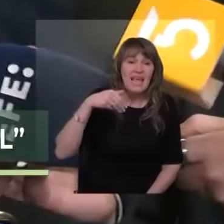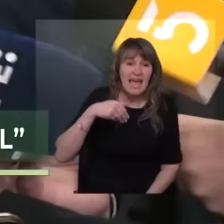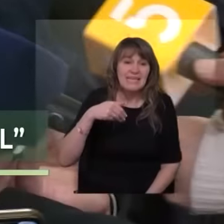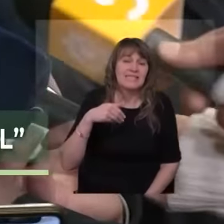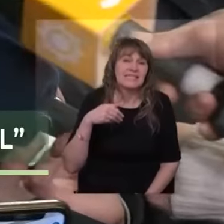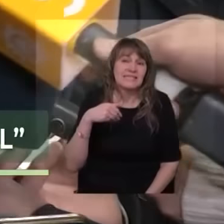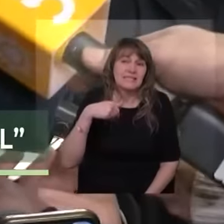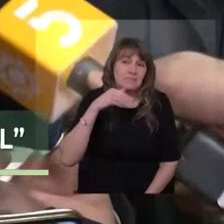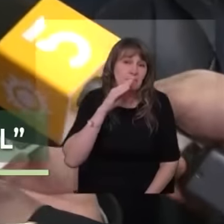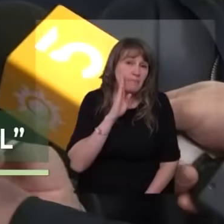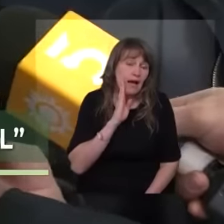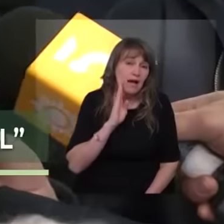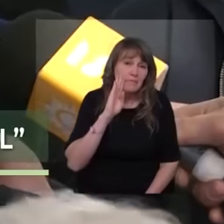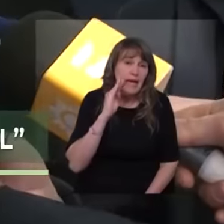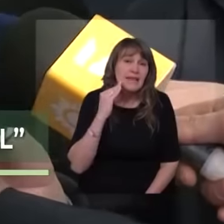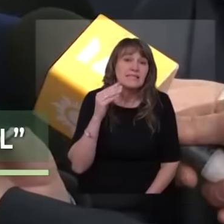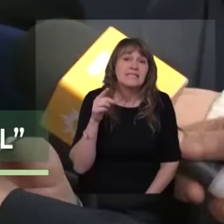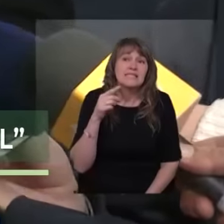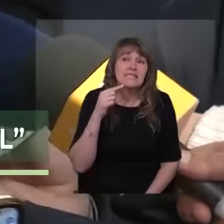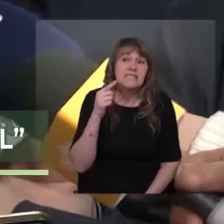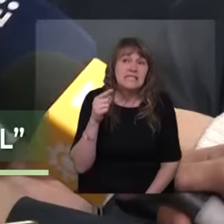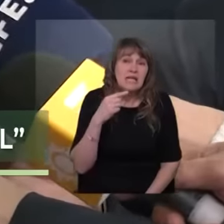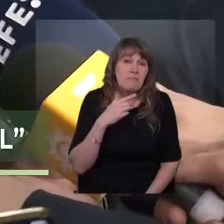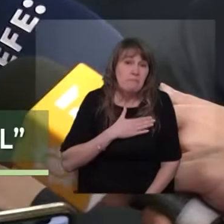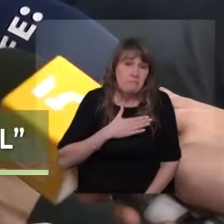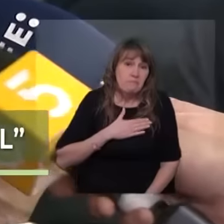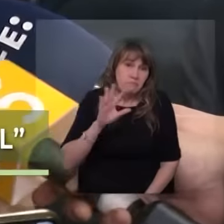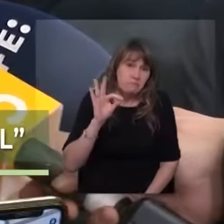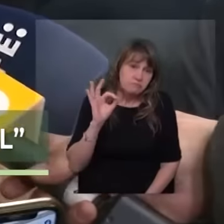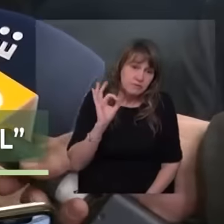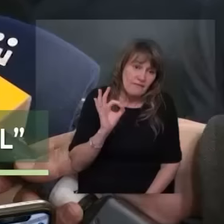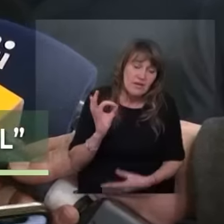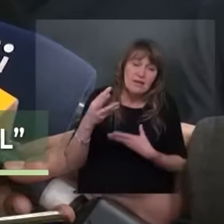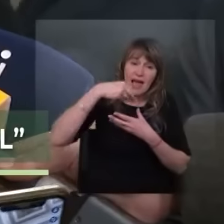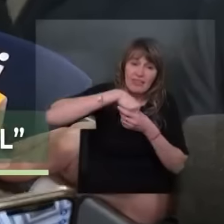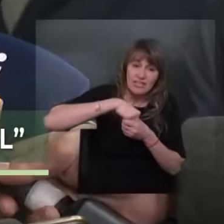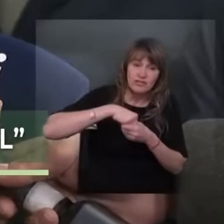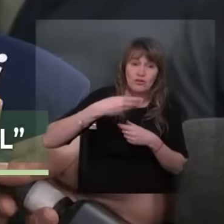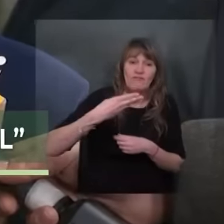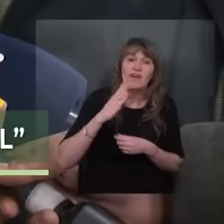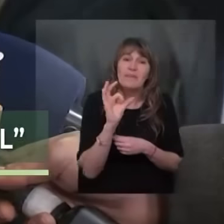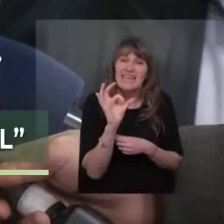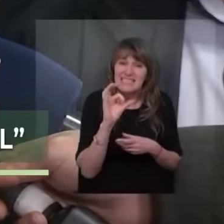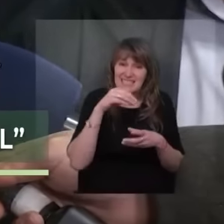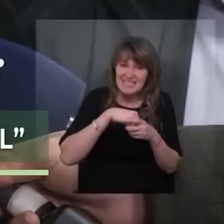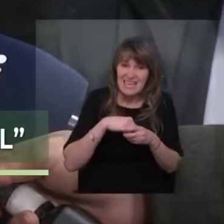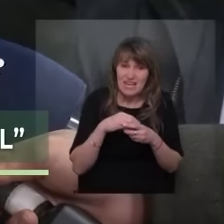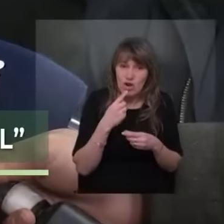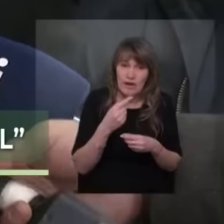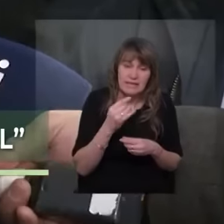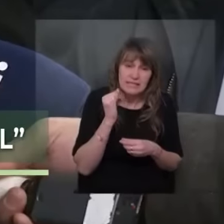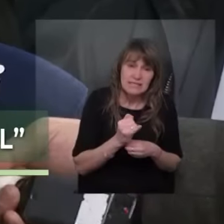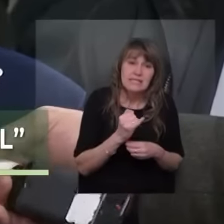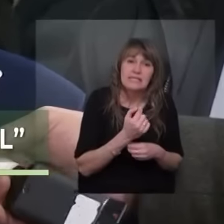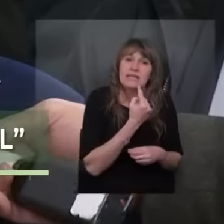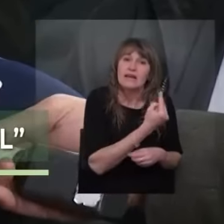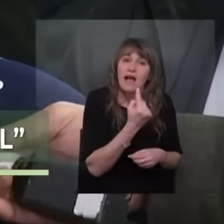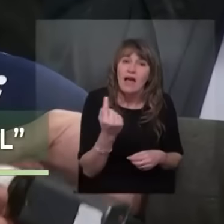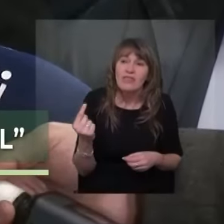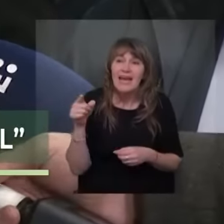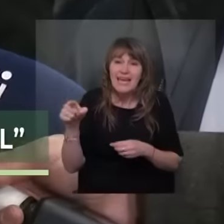sobre todo porque me pareció muy oportuno en todos los sentidos por el contenido en particular que aparte lo hemos venido diciendo todoos por separado y Pablo lo